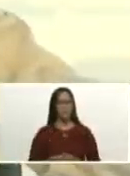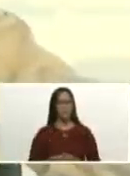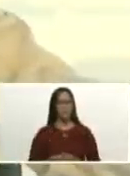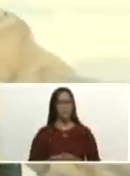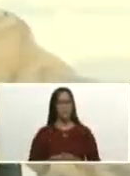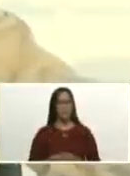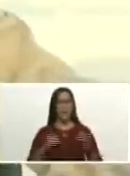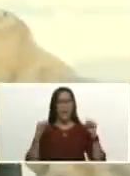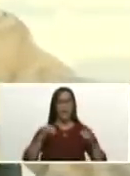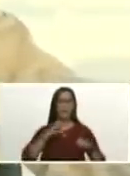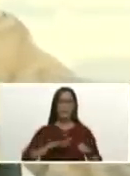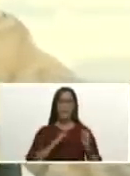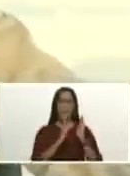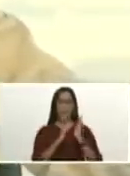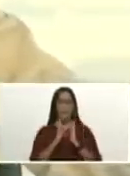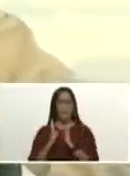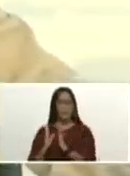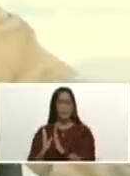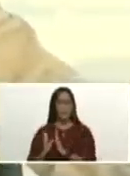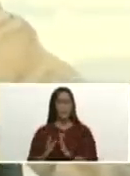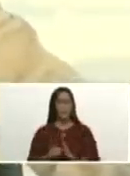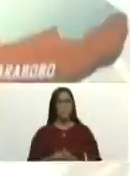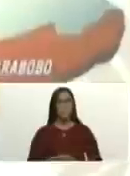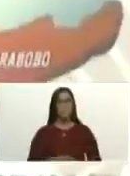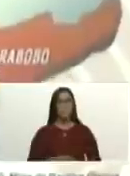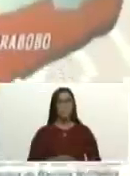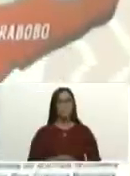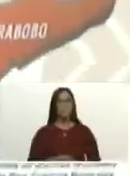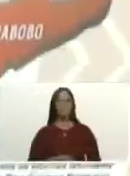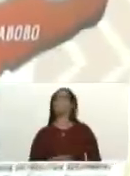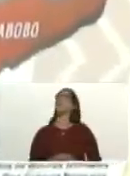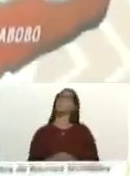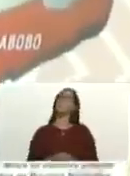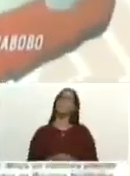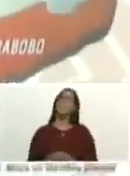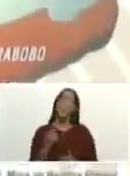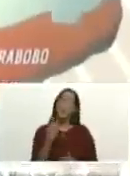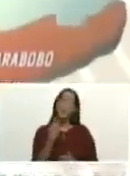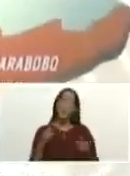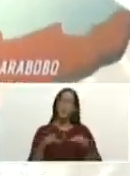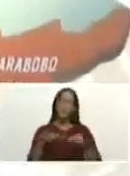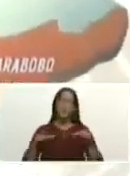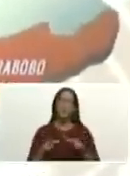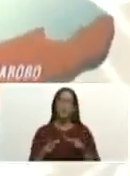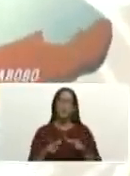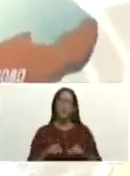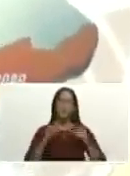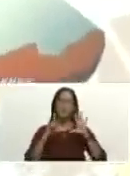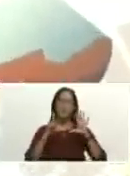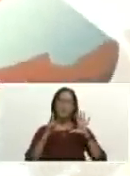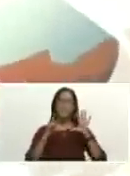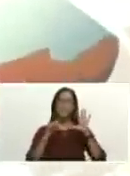Aquí está la organización de una área de 76.000 kilómetros cuadrados.